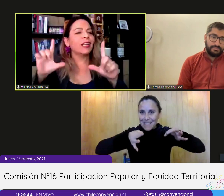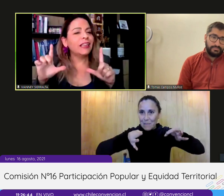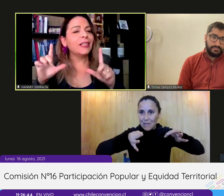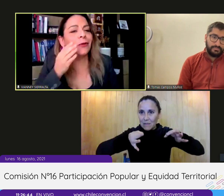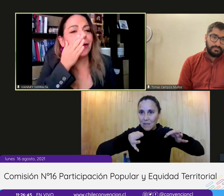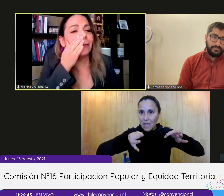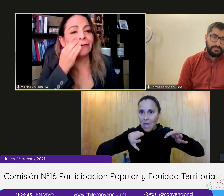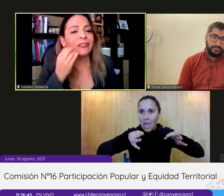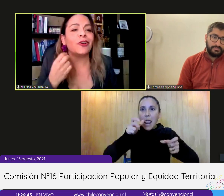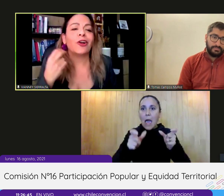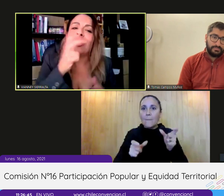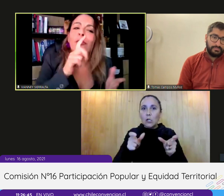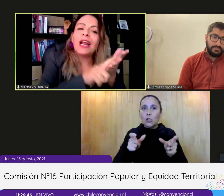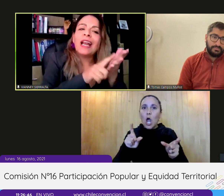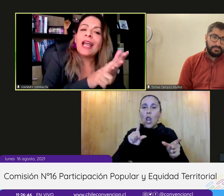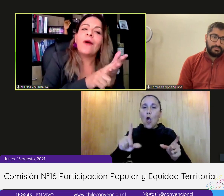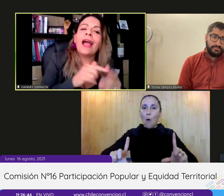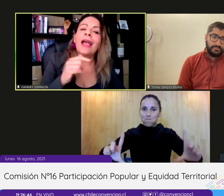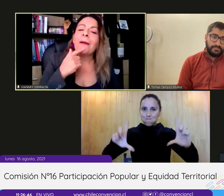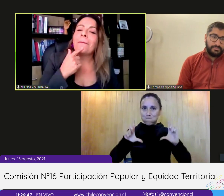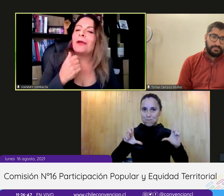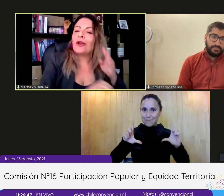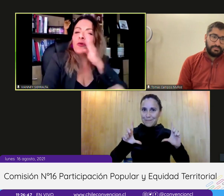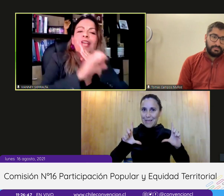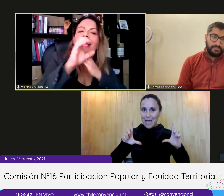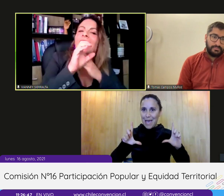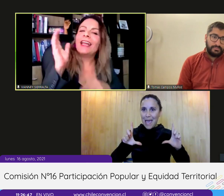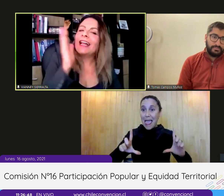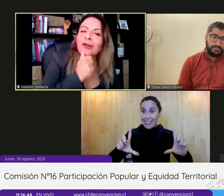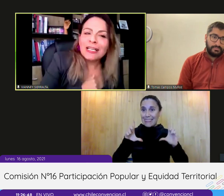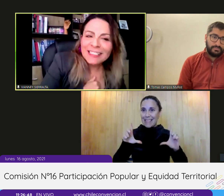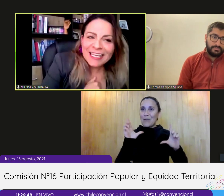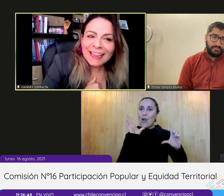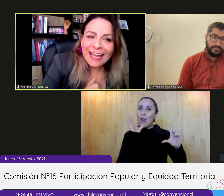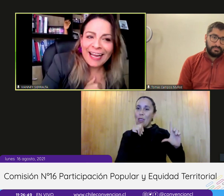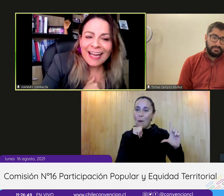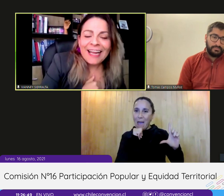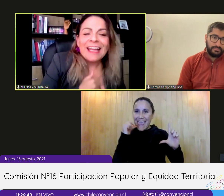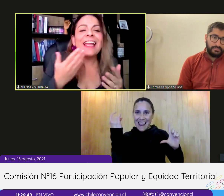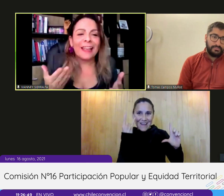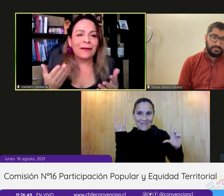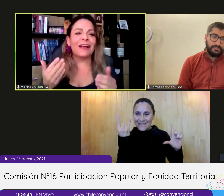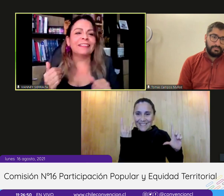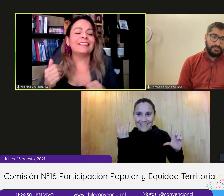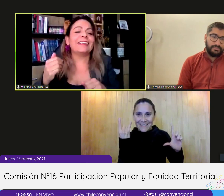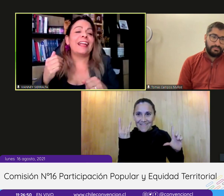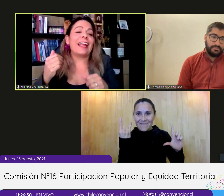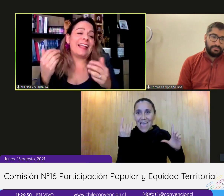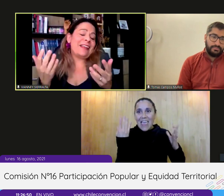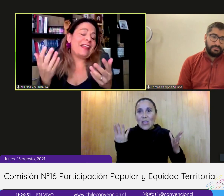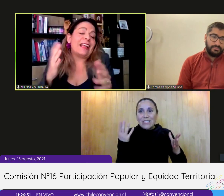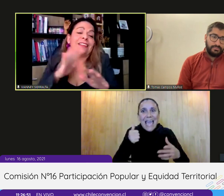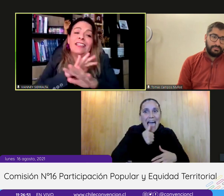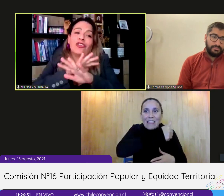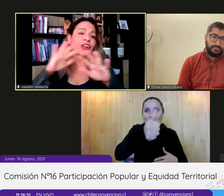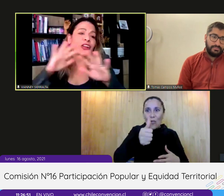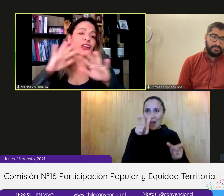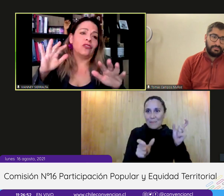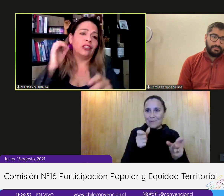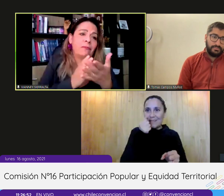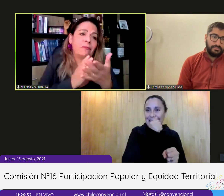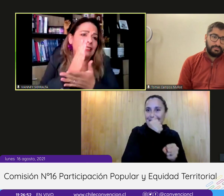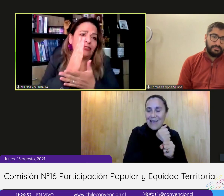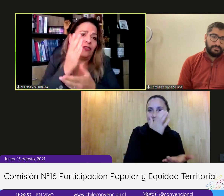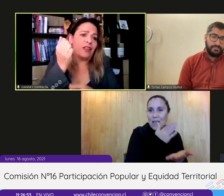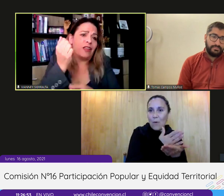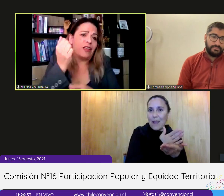no tienen título de profesor de una lengua en cuya carrera no existe, y además ha sido